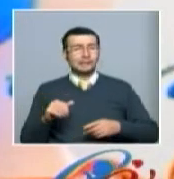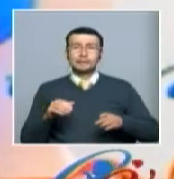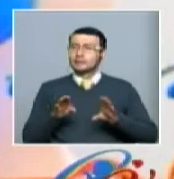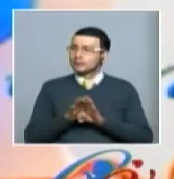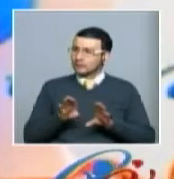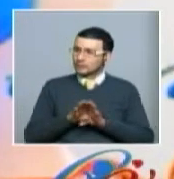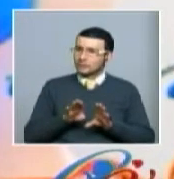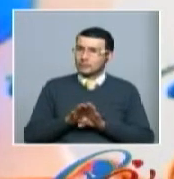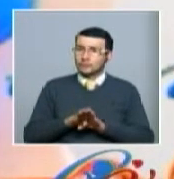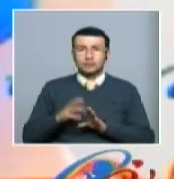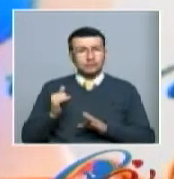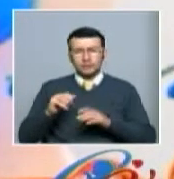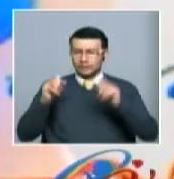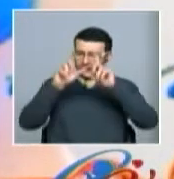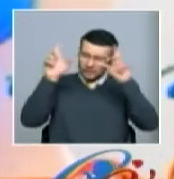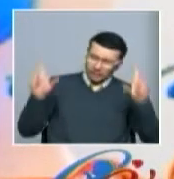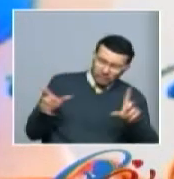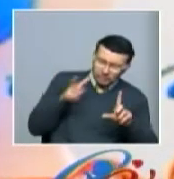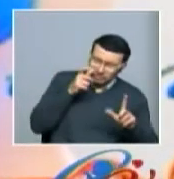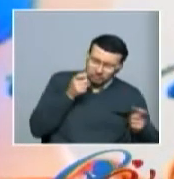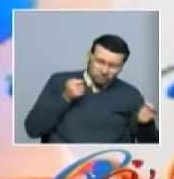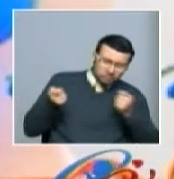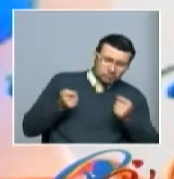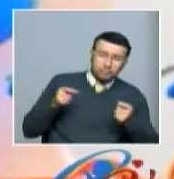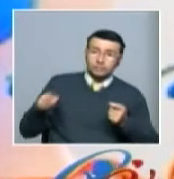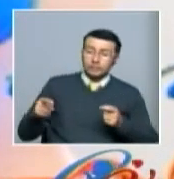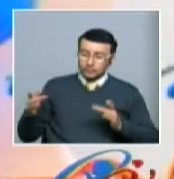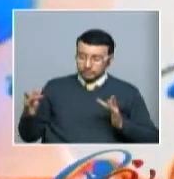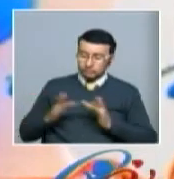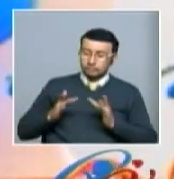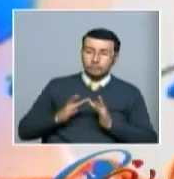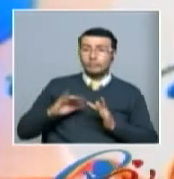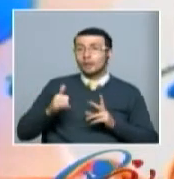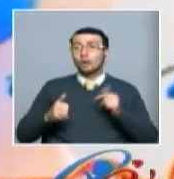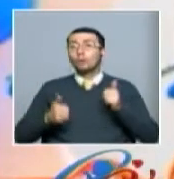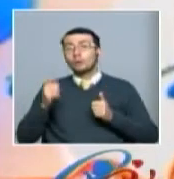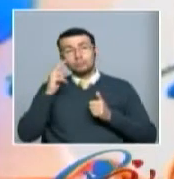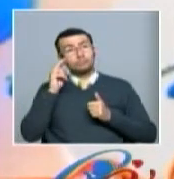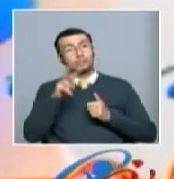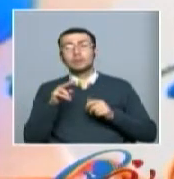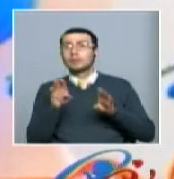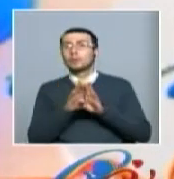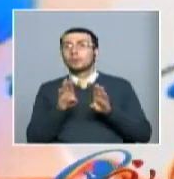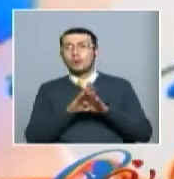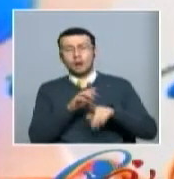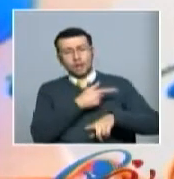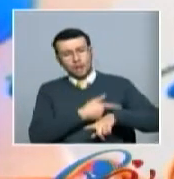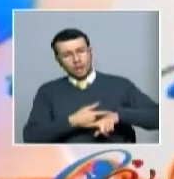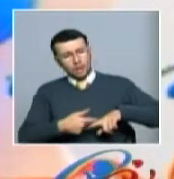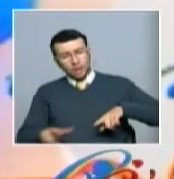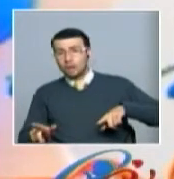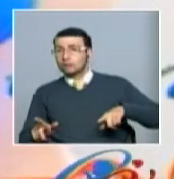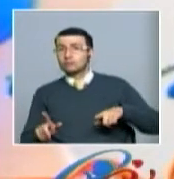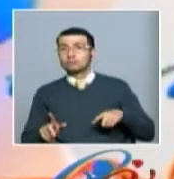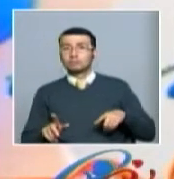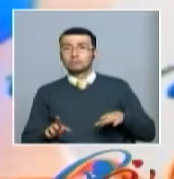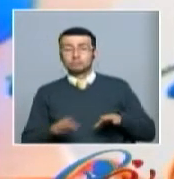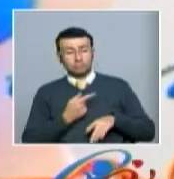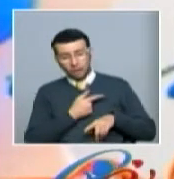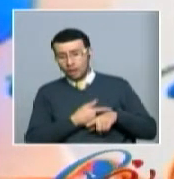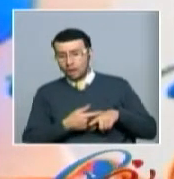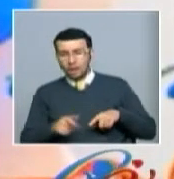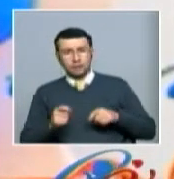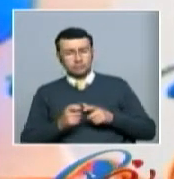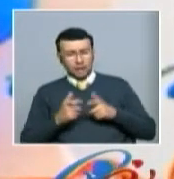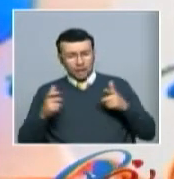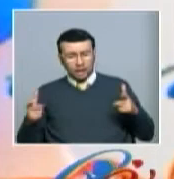un método de examen para uno definir si es el nervio ciático. Ahí lo ven ustedes, exactamente. Es un cordón, eso es una, Una manguera, es el nervio